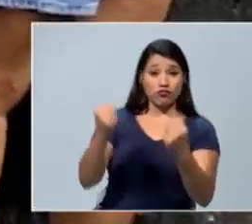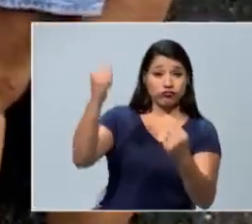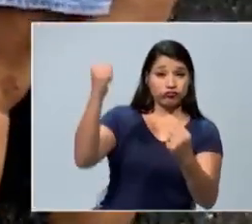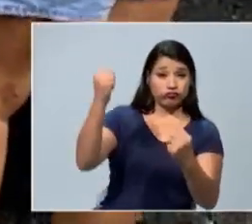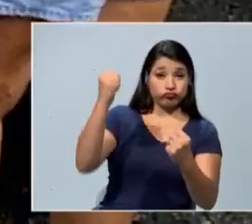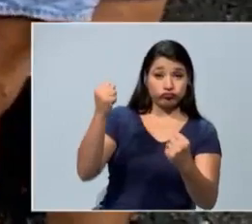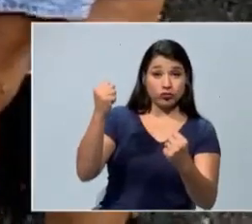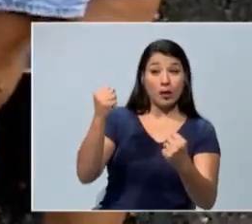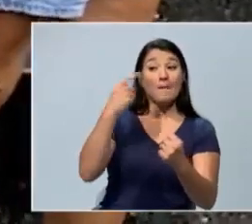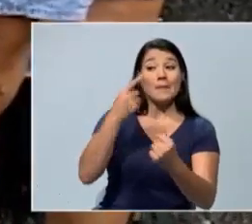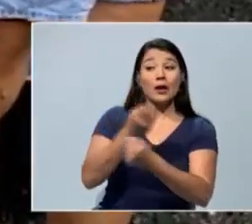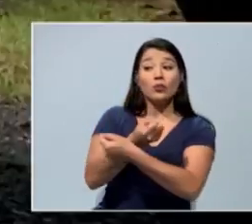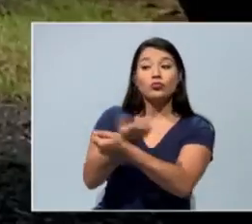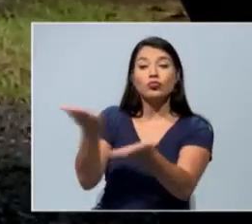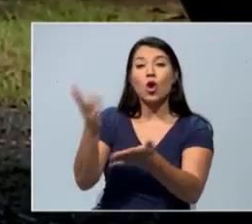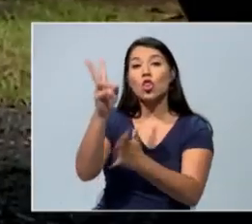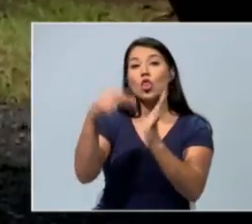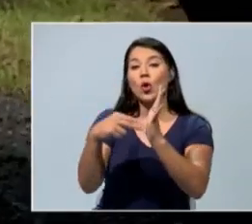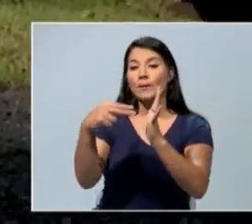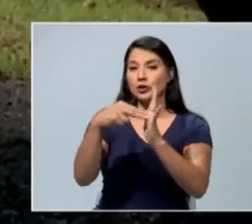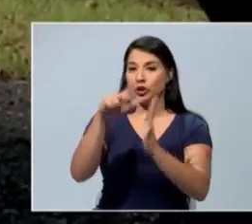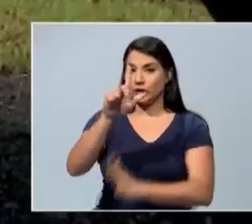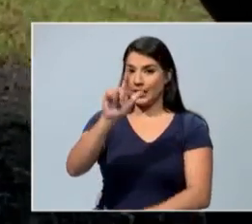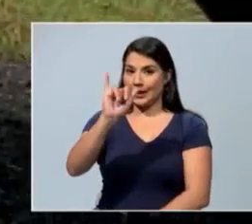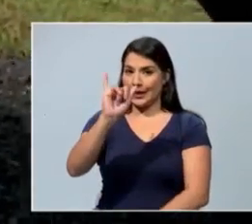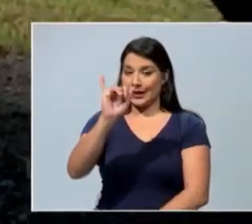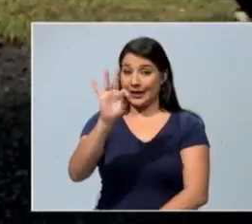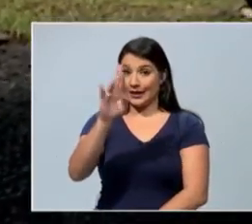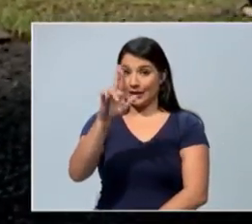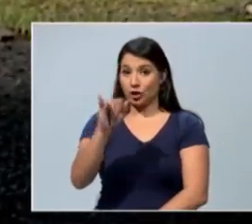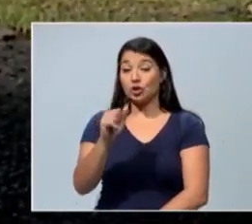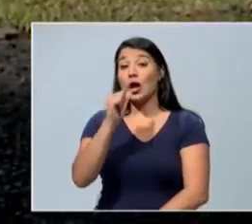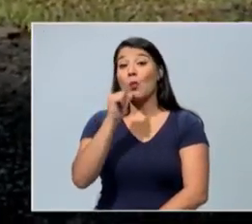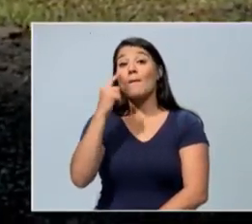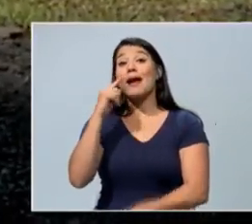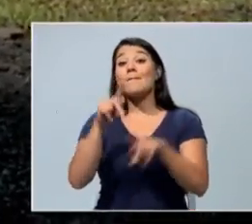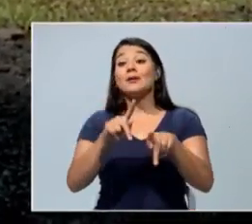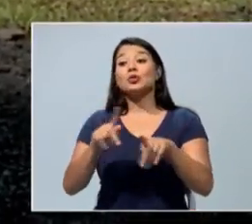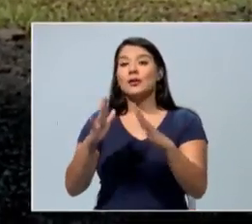millones de litros de agua potable a los habitantes de esas zonas.